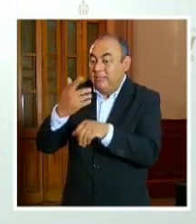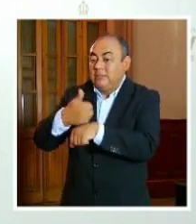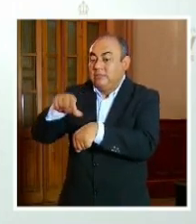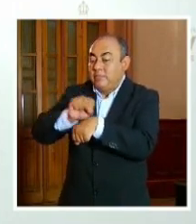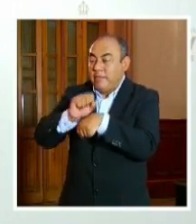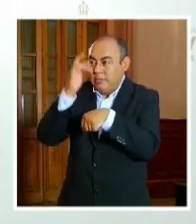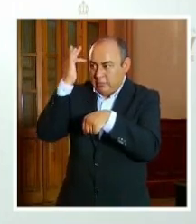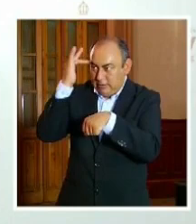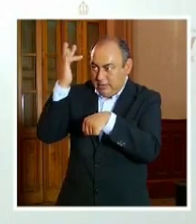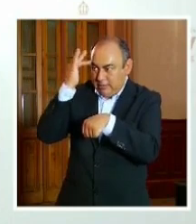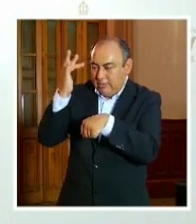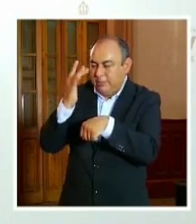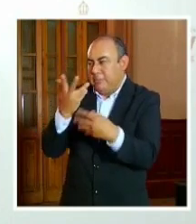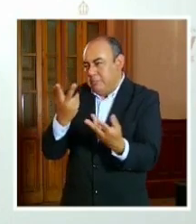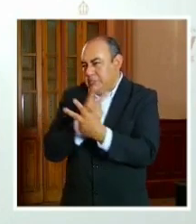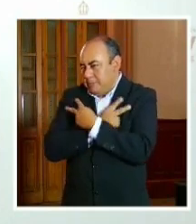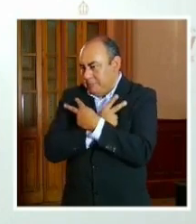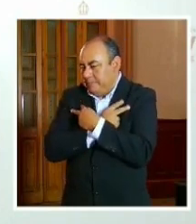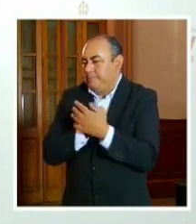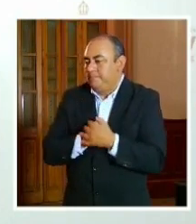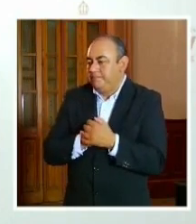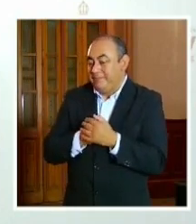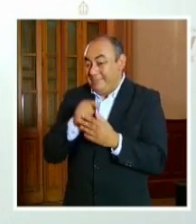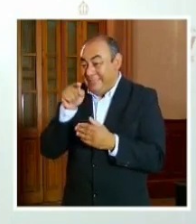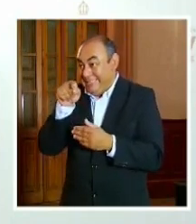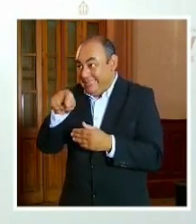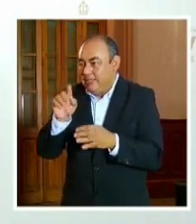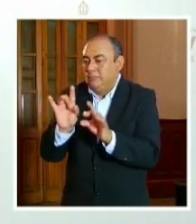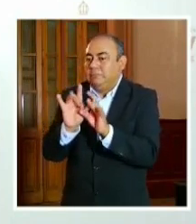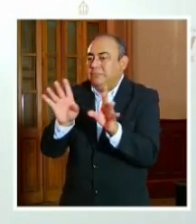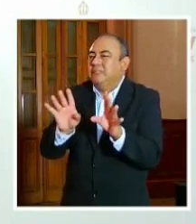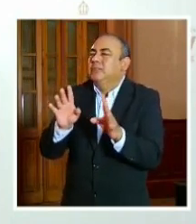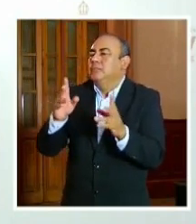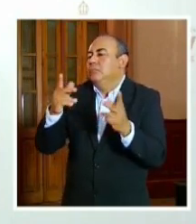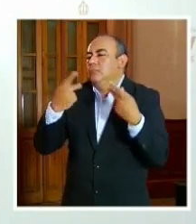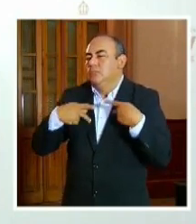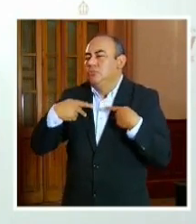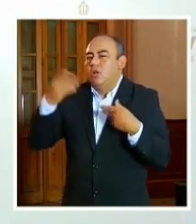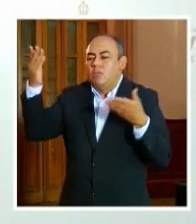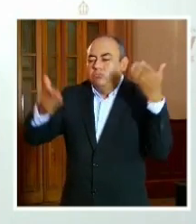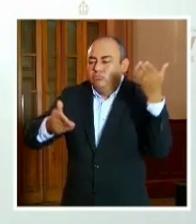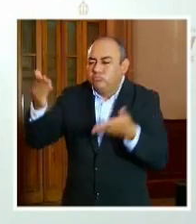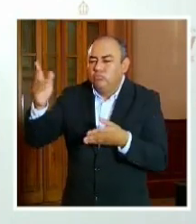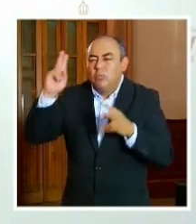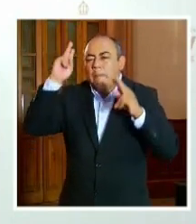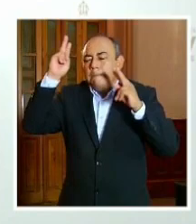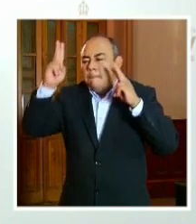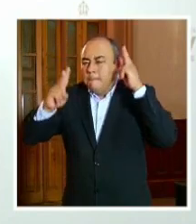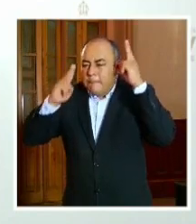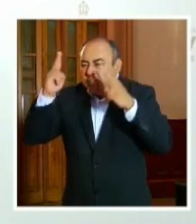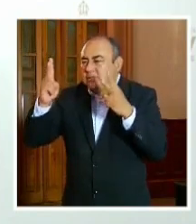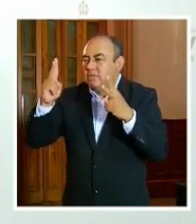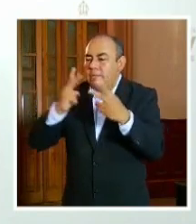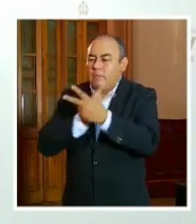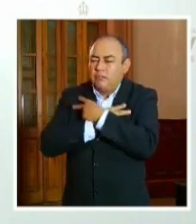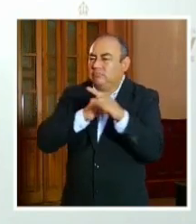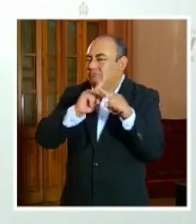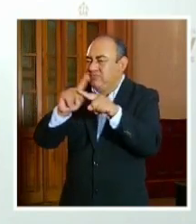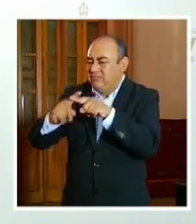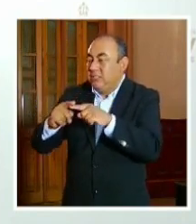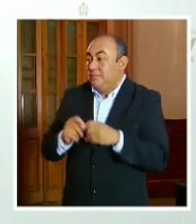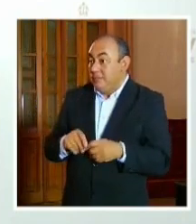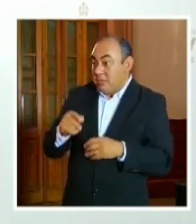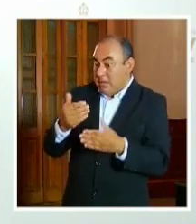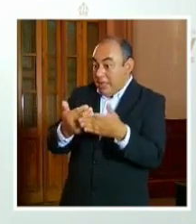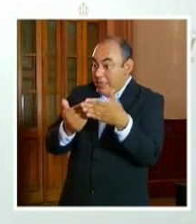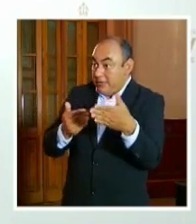Santa y si previendo estas fechas donde se incrementa la entrada y salida de visitantes, si desde ahorita ya se están tomando